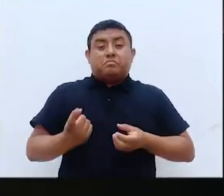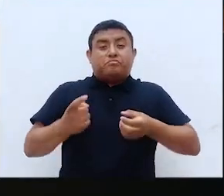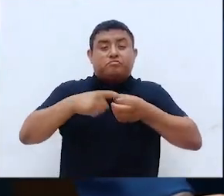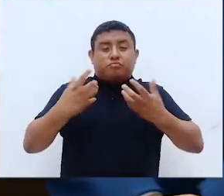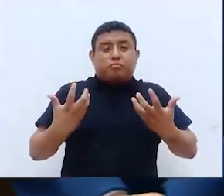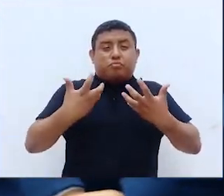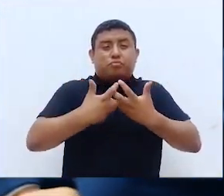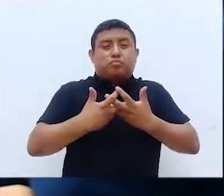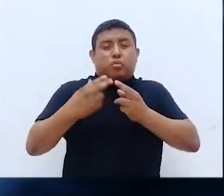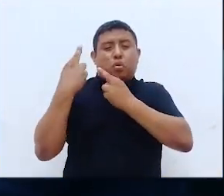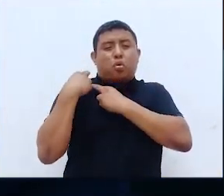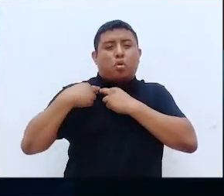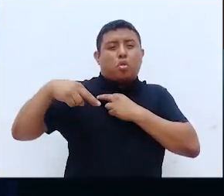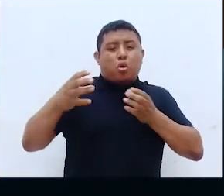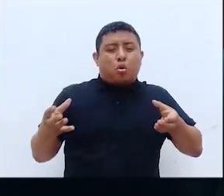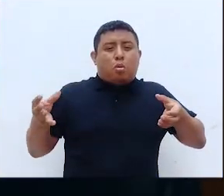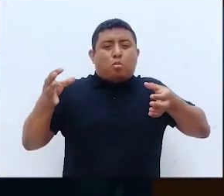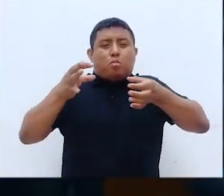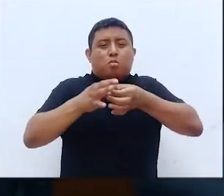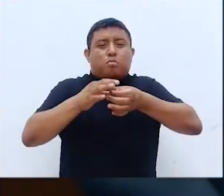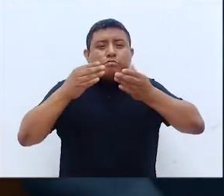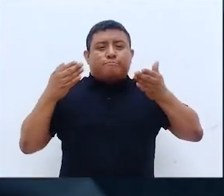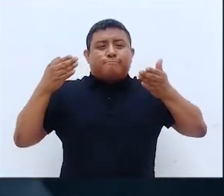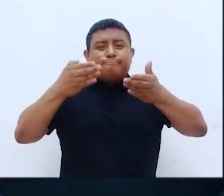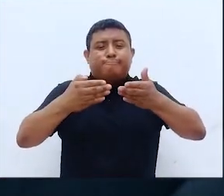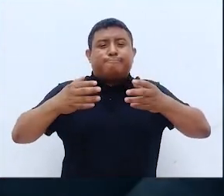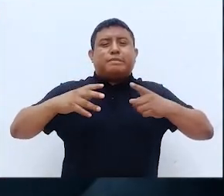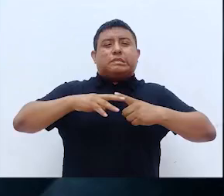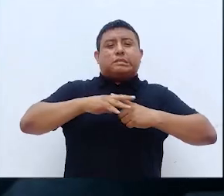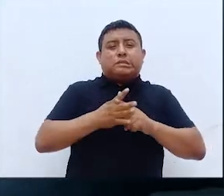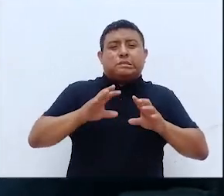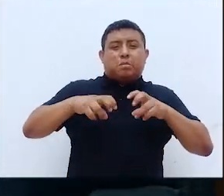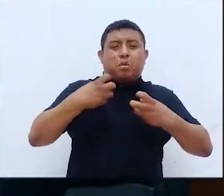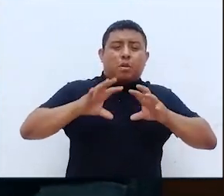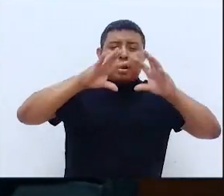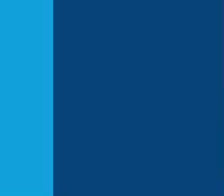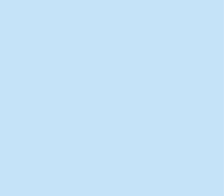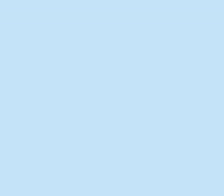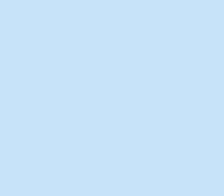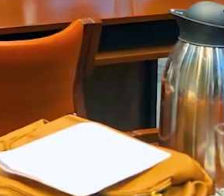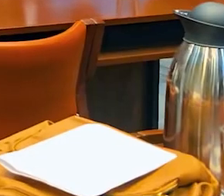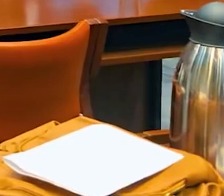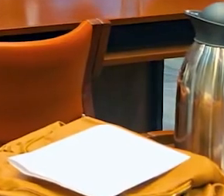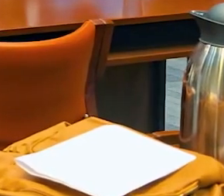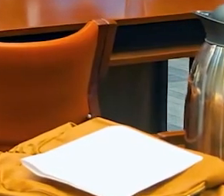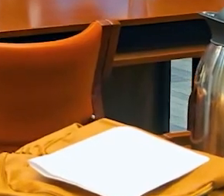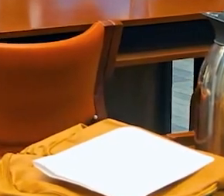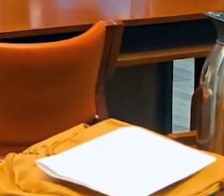consolidando un compromiso conjunto frente a este desafío global.